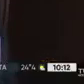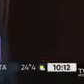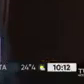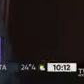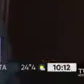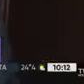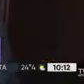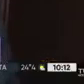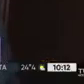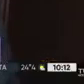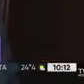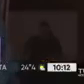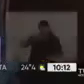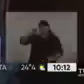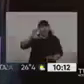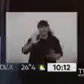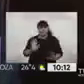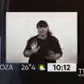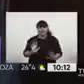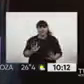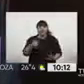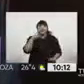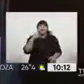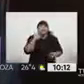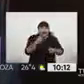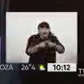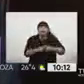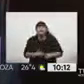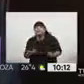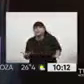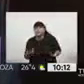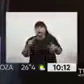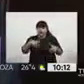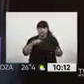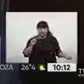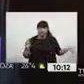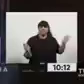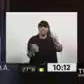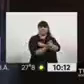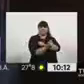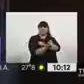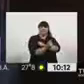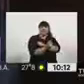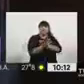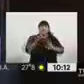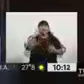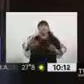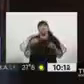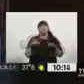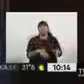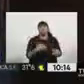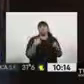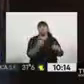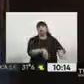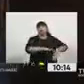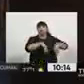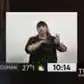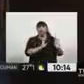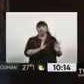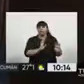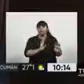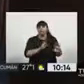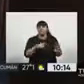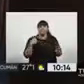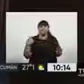un nuevo diseño curricular. Hagamos las cuentas, con esto revertimos la proporción que había. Lo que queremos